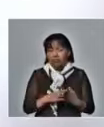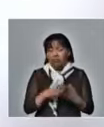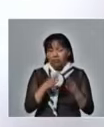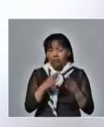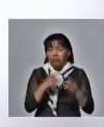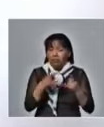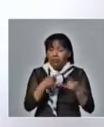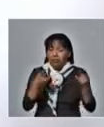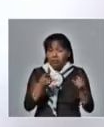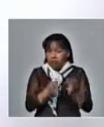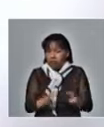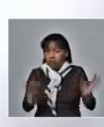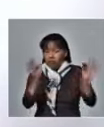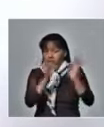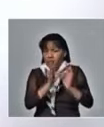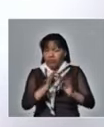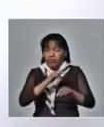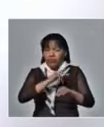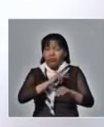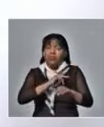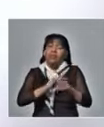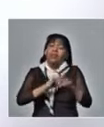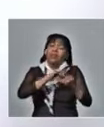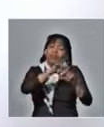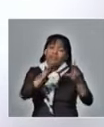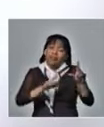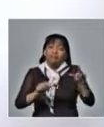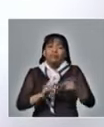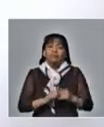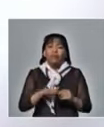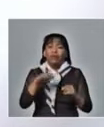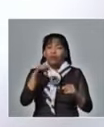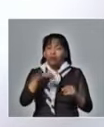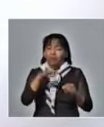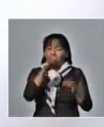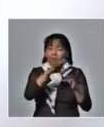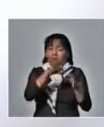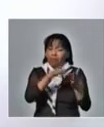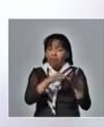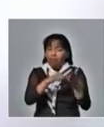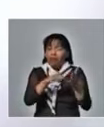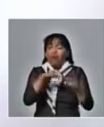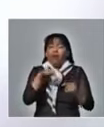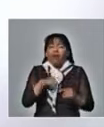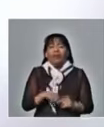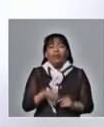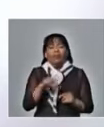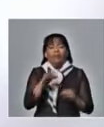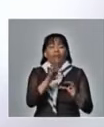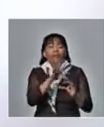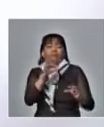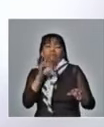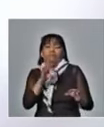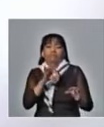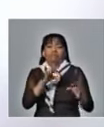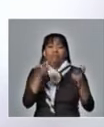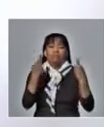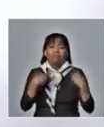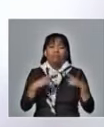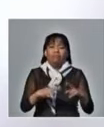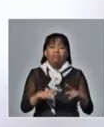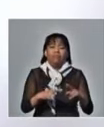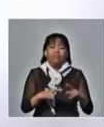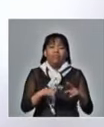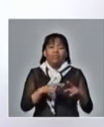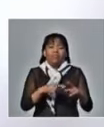historia de nuestro país. En este proceso electoral no solamente se eligen a representantes